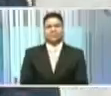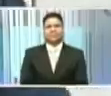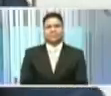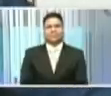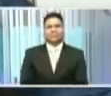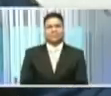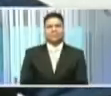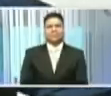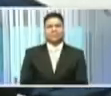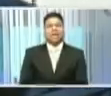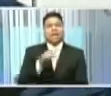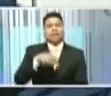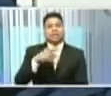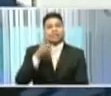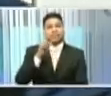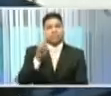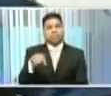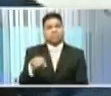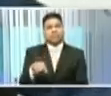aquí también tenemos